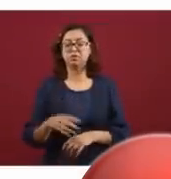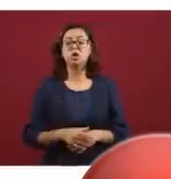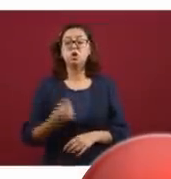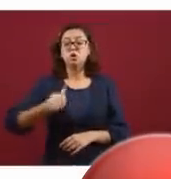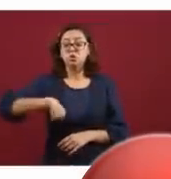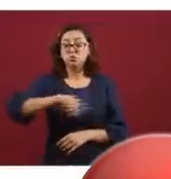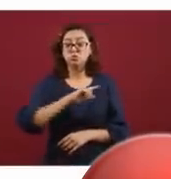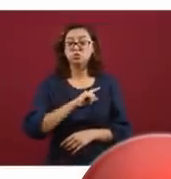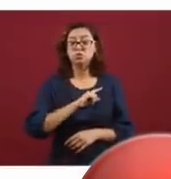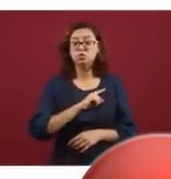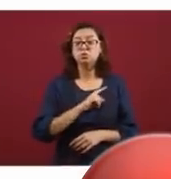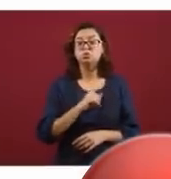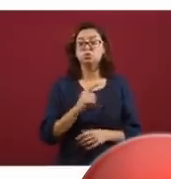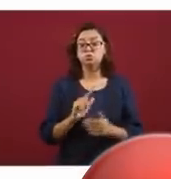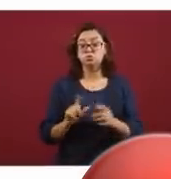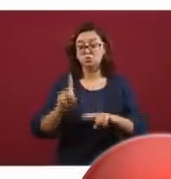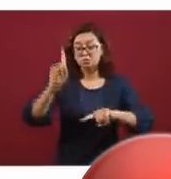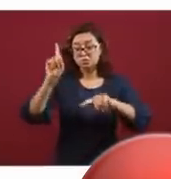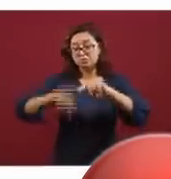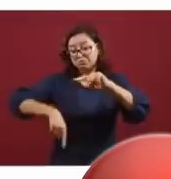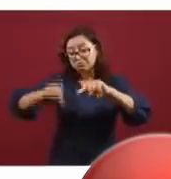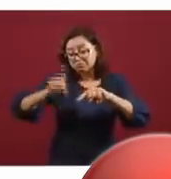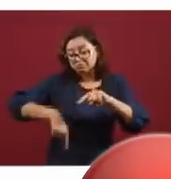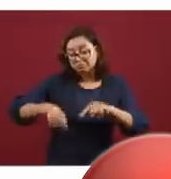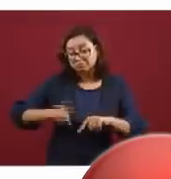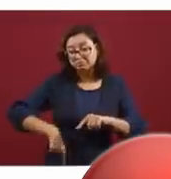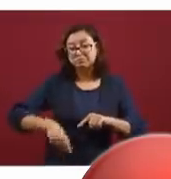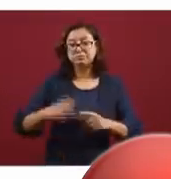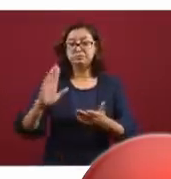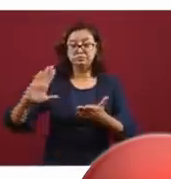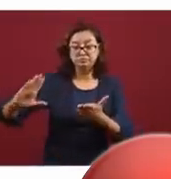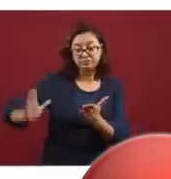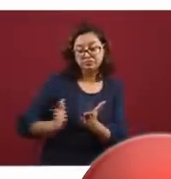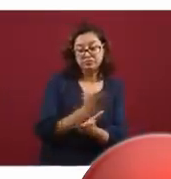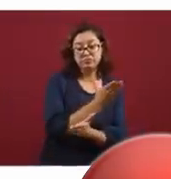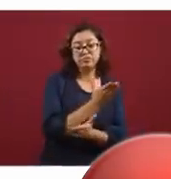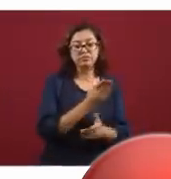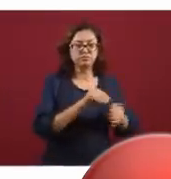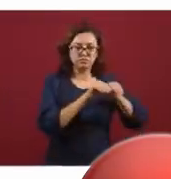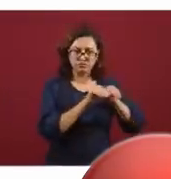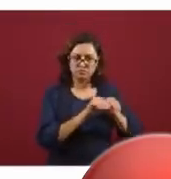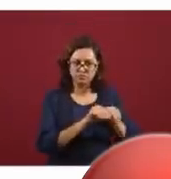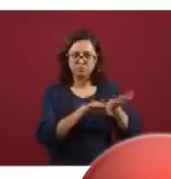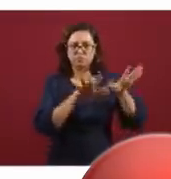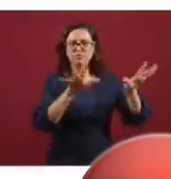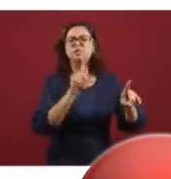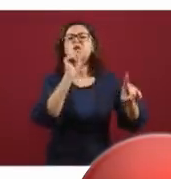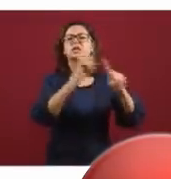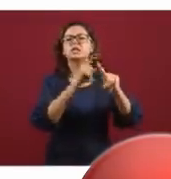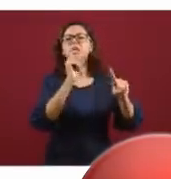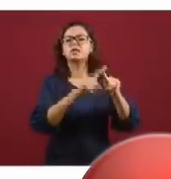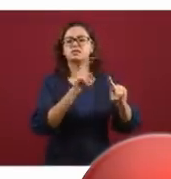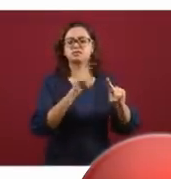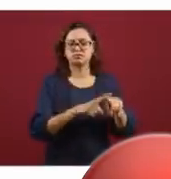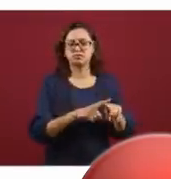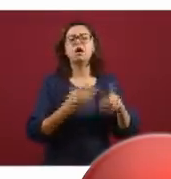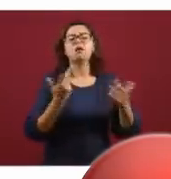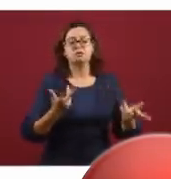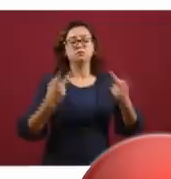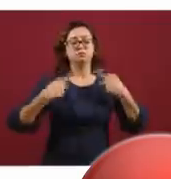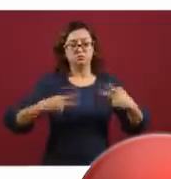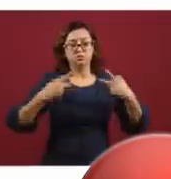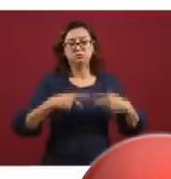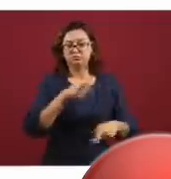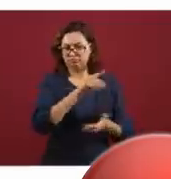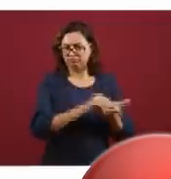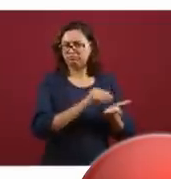nosotros aplicamos esa subcuenta o cancelamos, como se dice el artículo, los publicamos para que la ciudadanía se entere que están